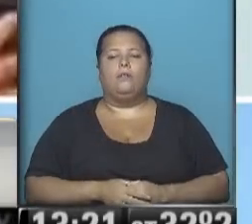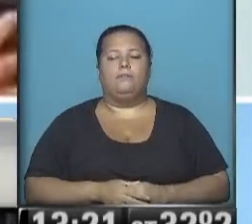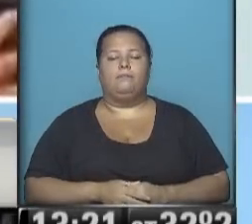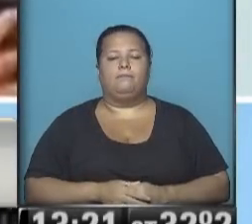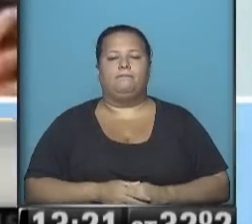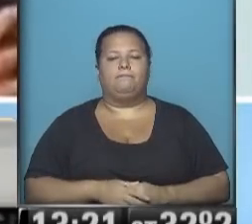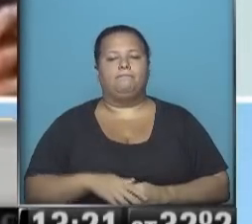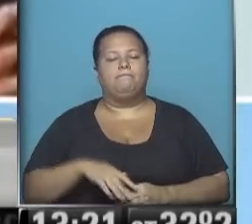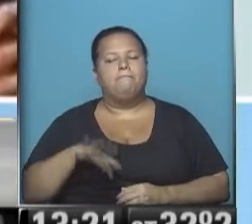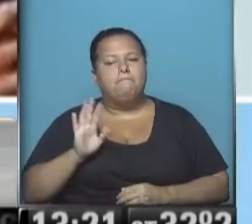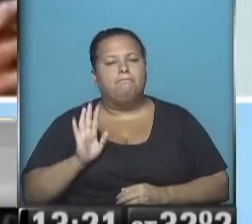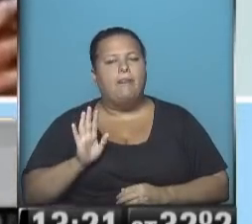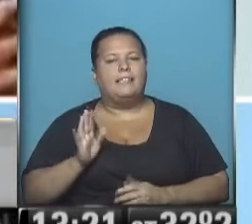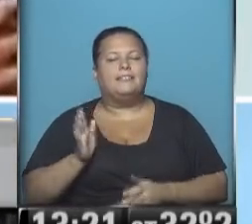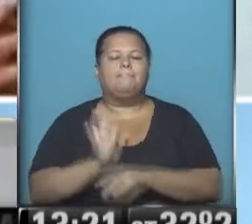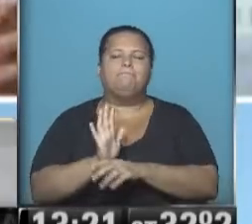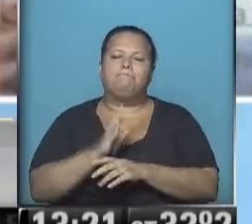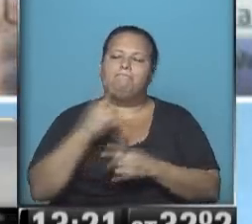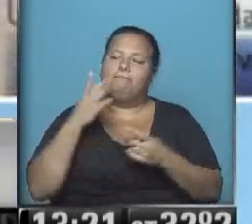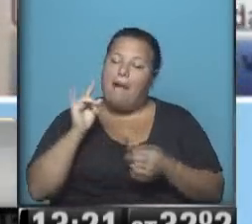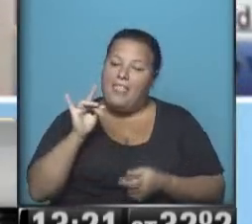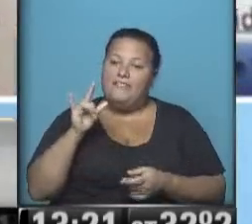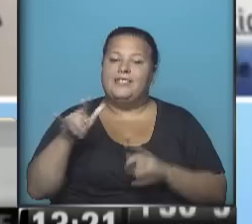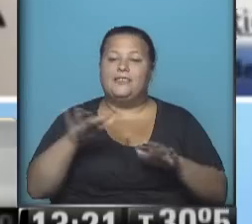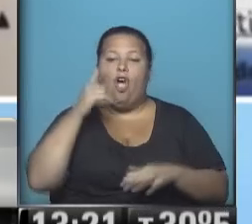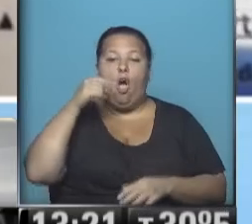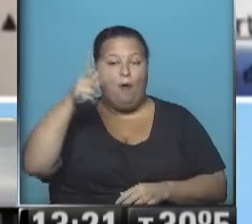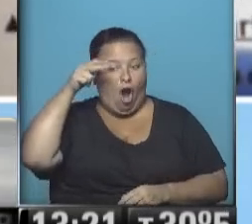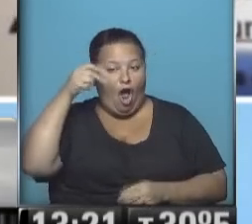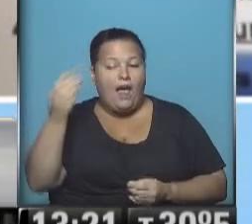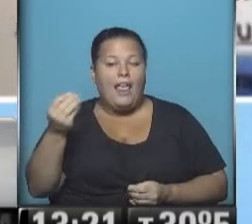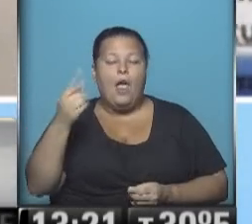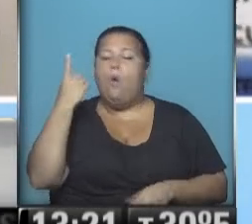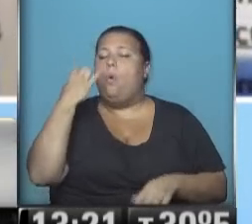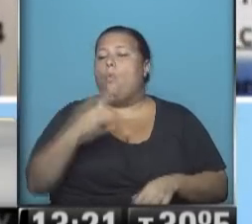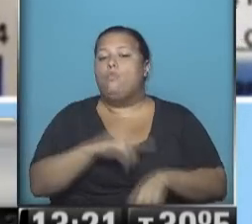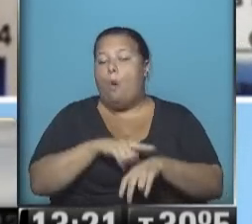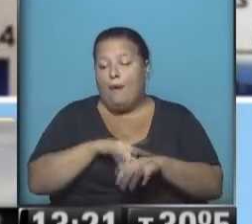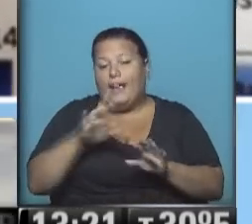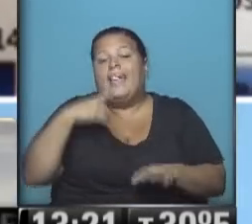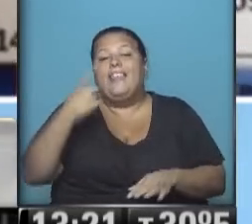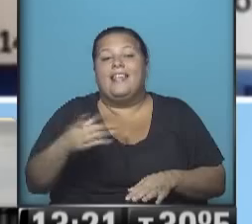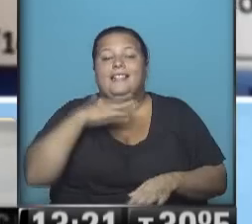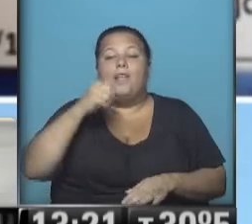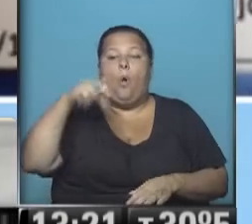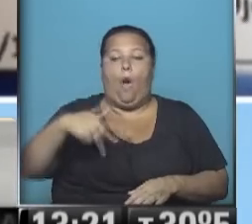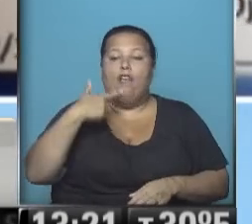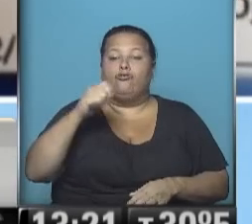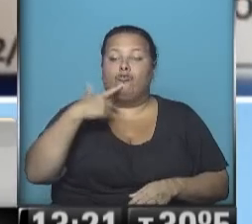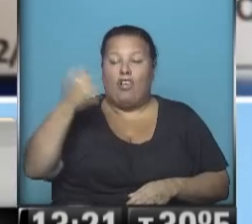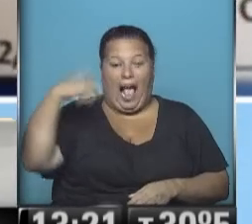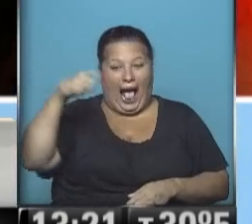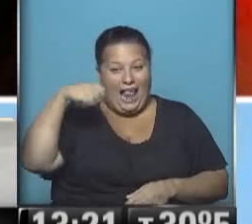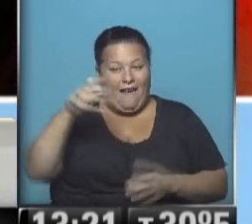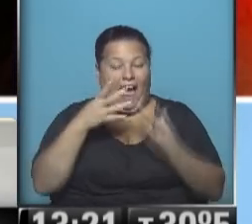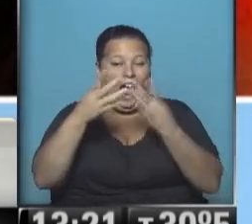más e digamos lo que más complica la situación del conejo es que en un momento al menos esto dijo Juan Sosa que es el albañil que